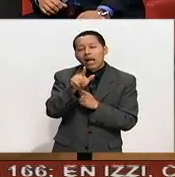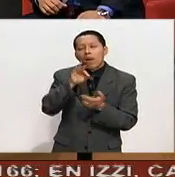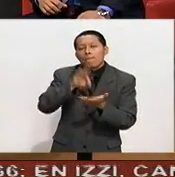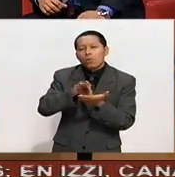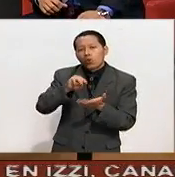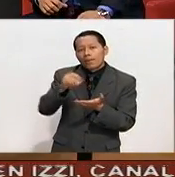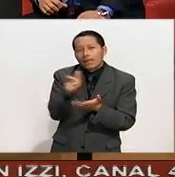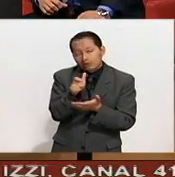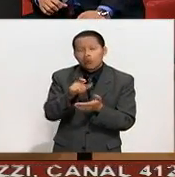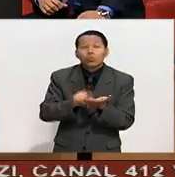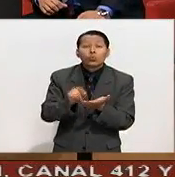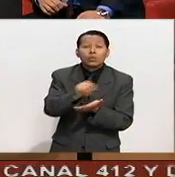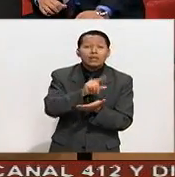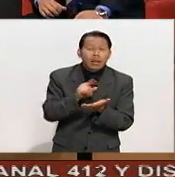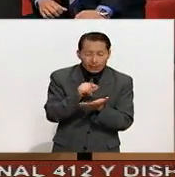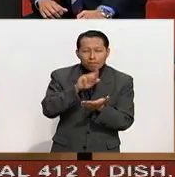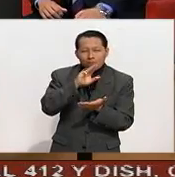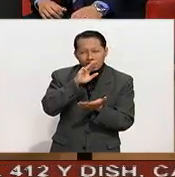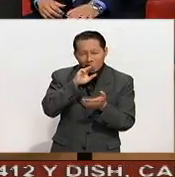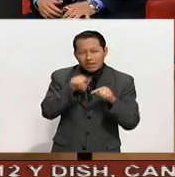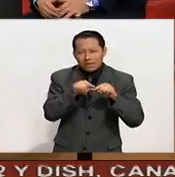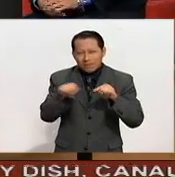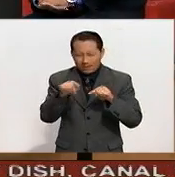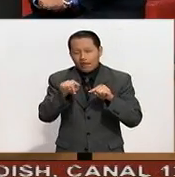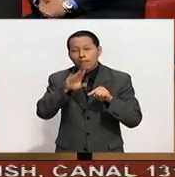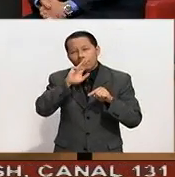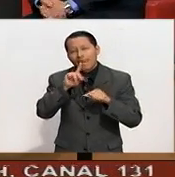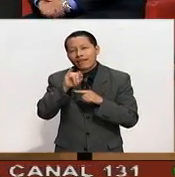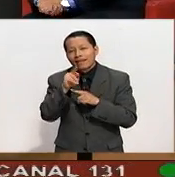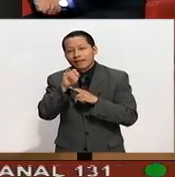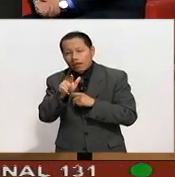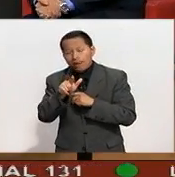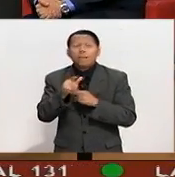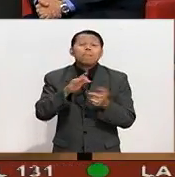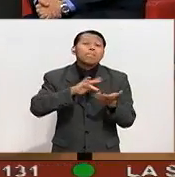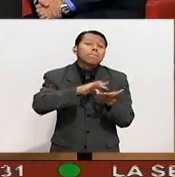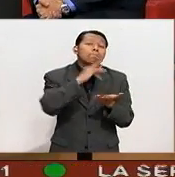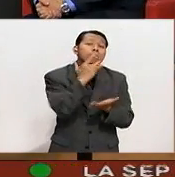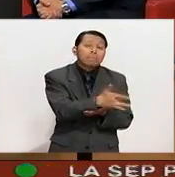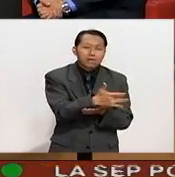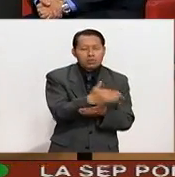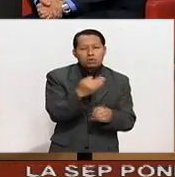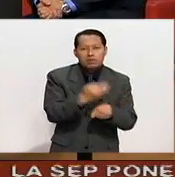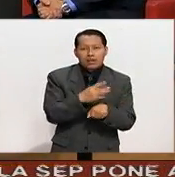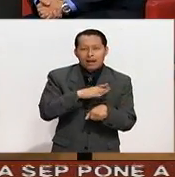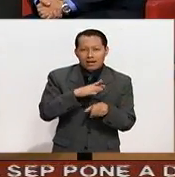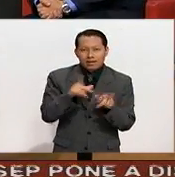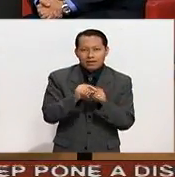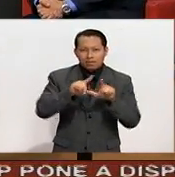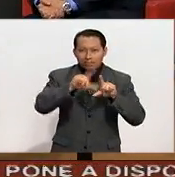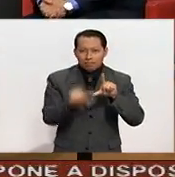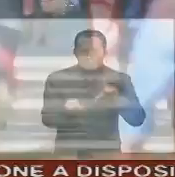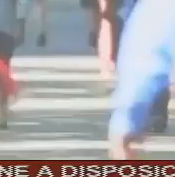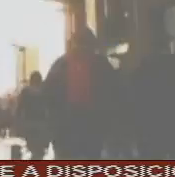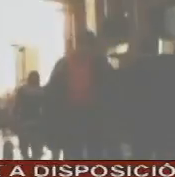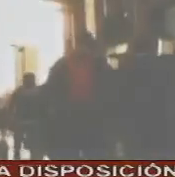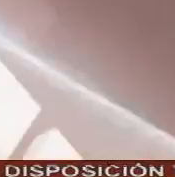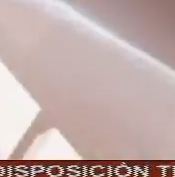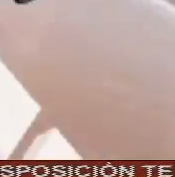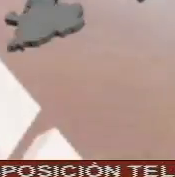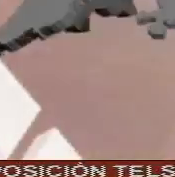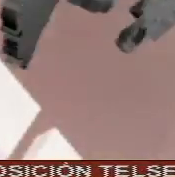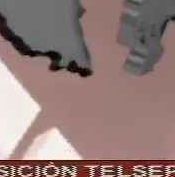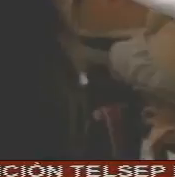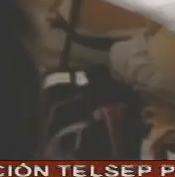Twitter, mamá_digital. Muy bien, muchas gracias, gracias por estar aquí. Vamos a las breves de este país.